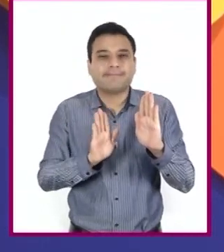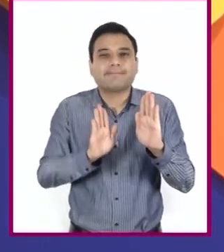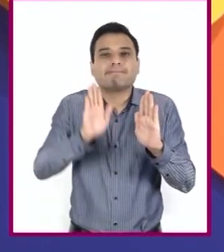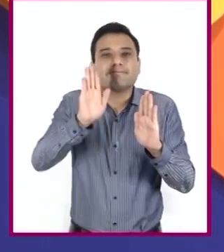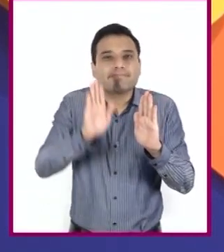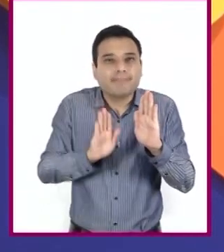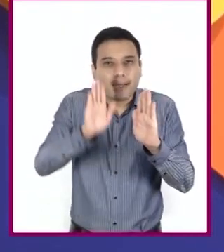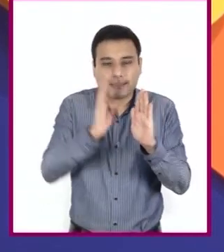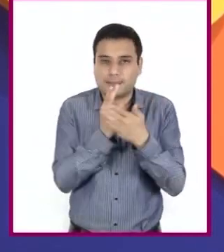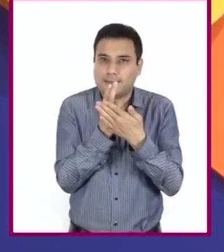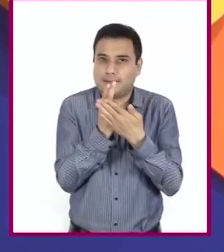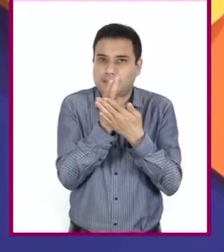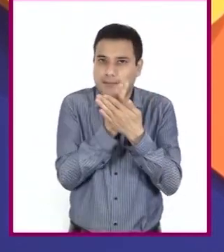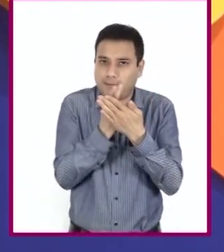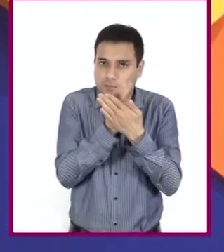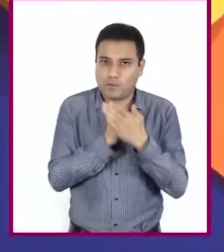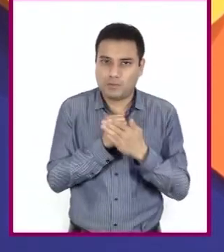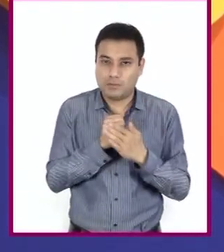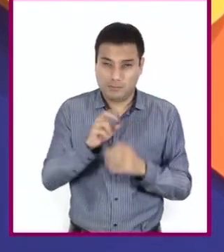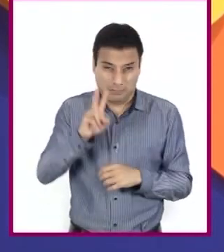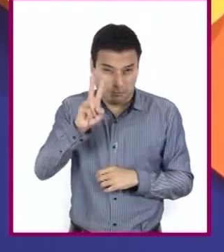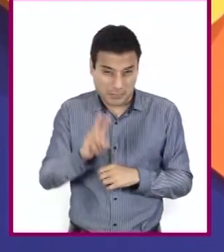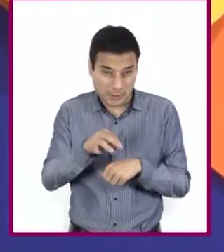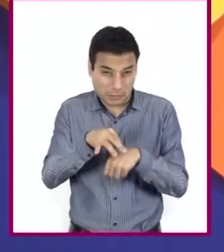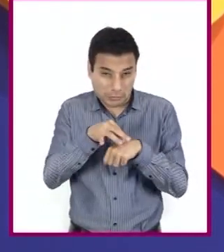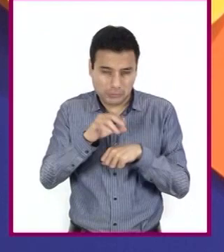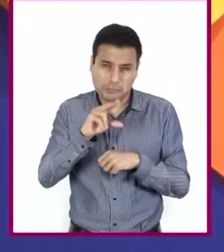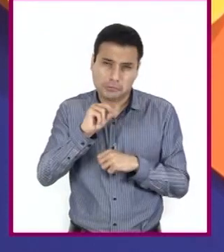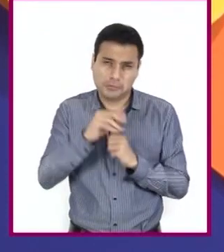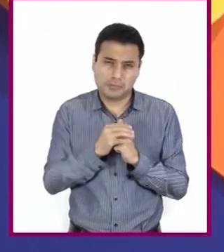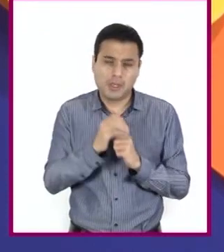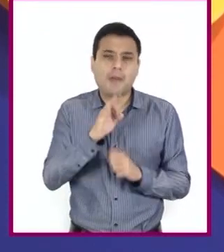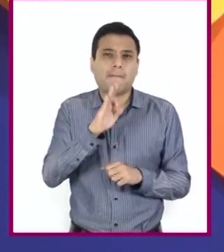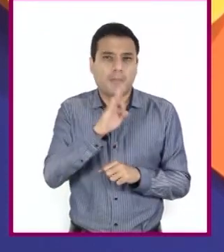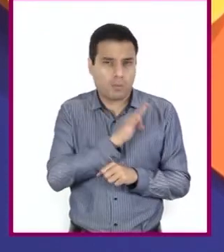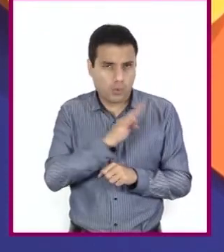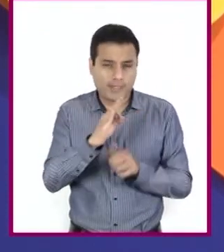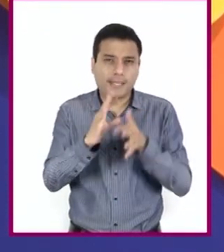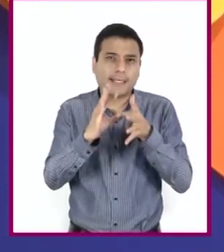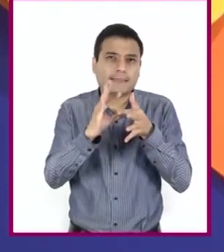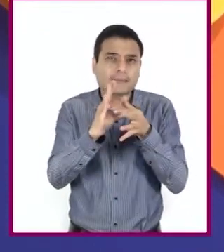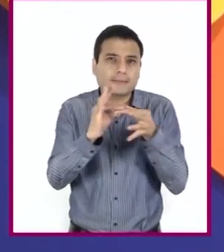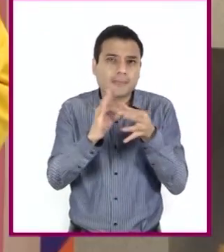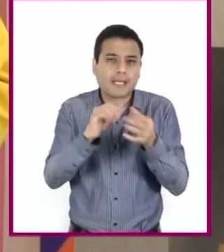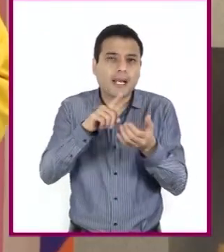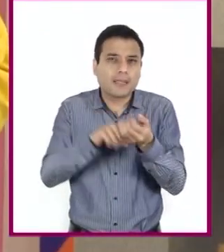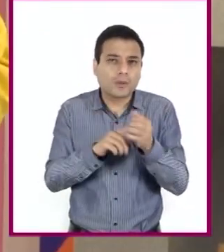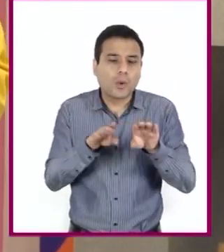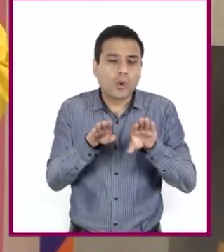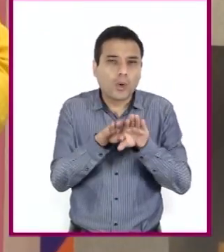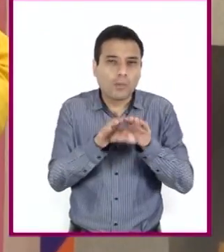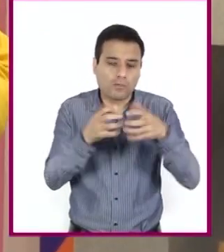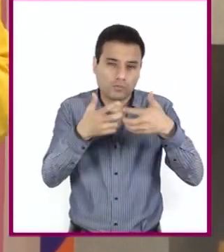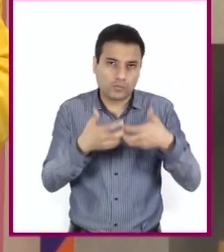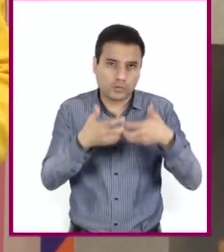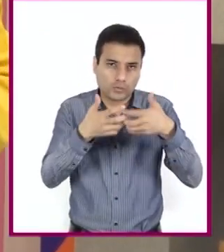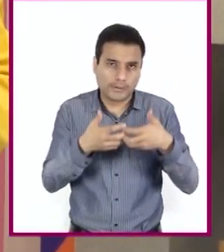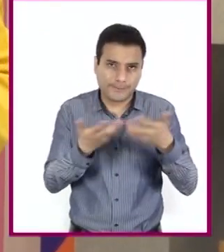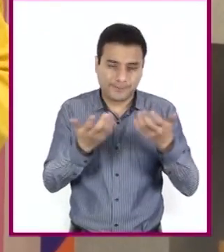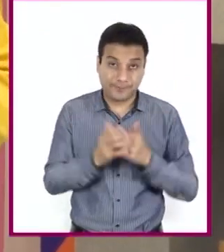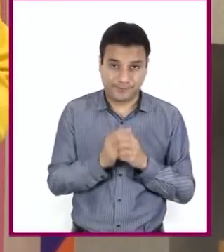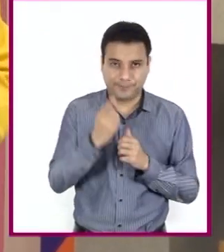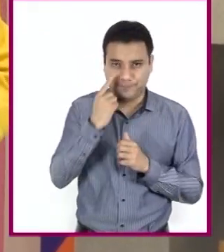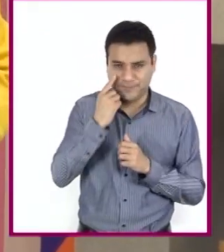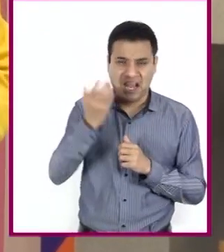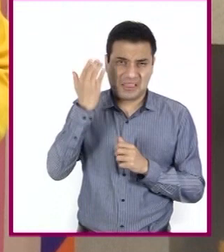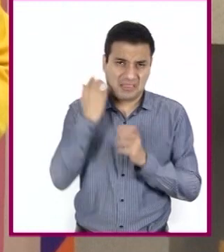escala subatómica y aunque no son realistas, nos permiten explicar los procesos en la formación de compuestos. A lo largo de las